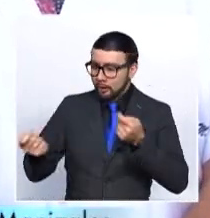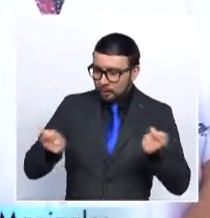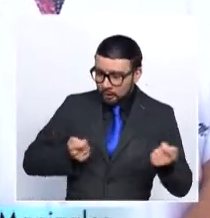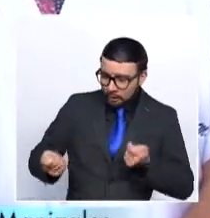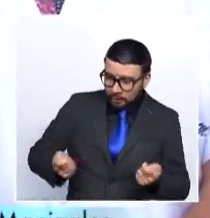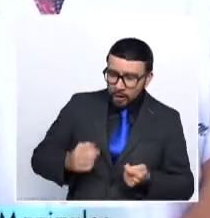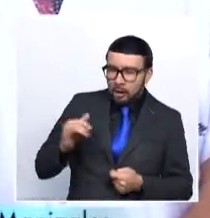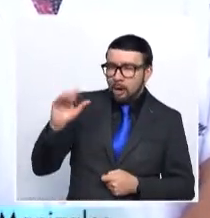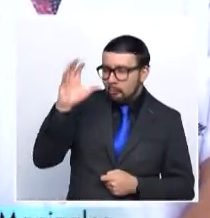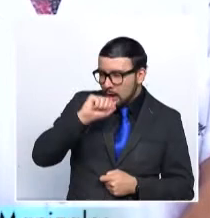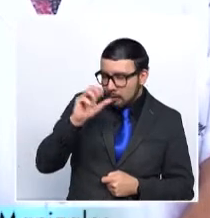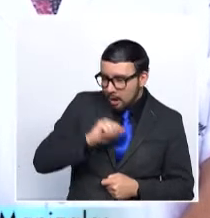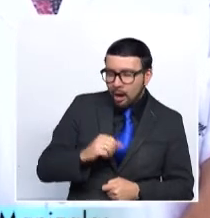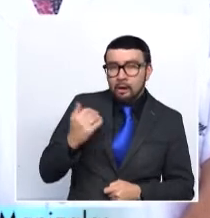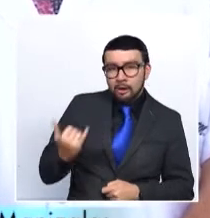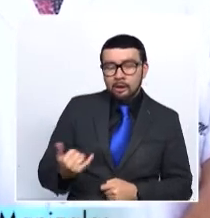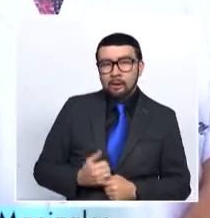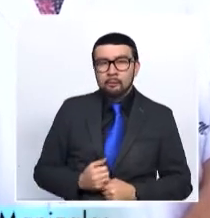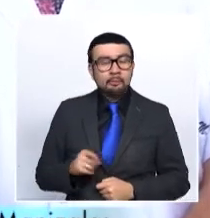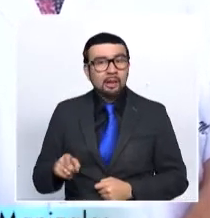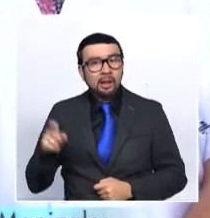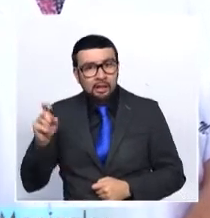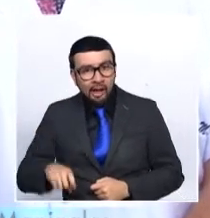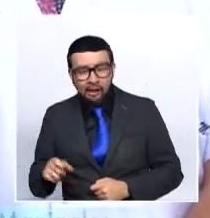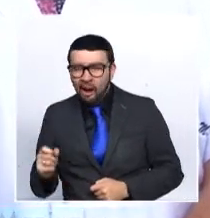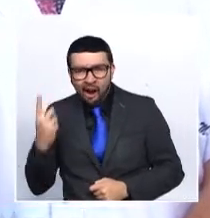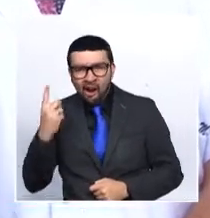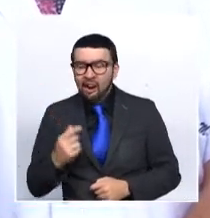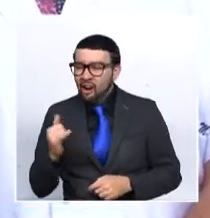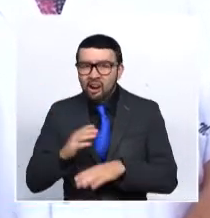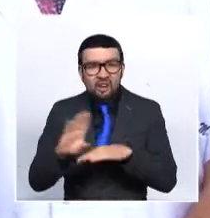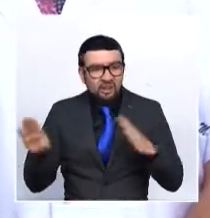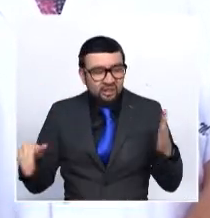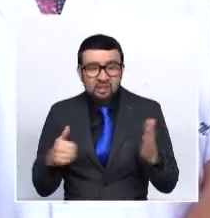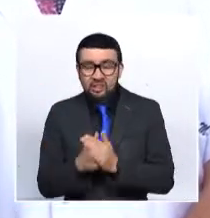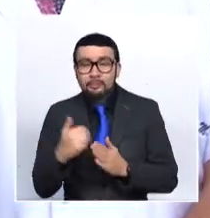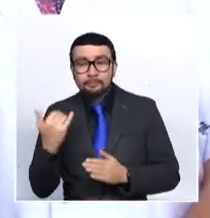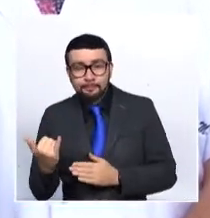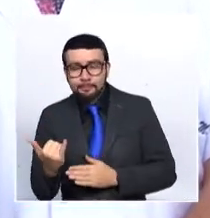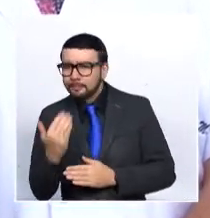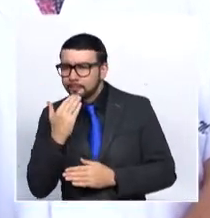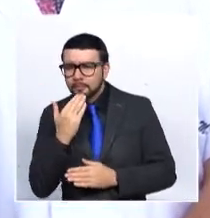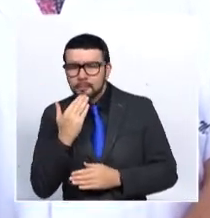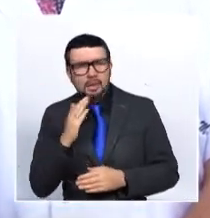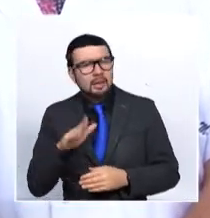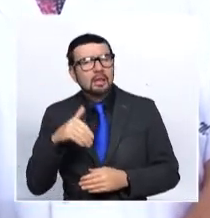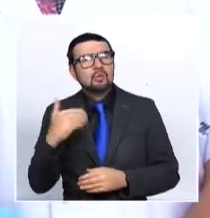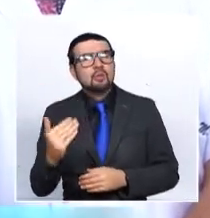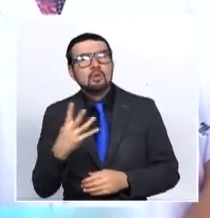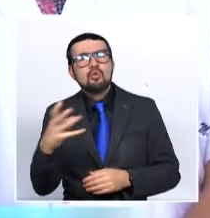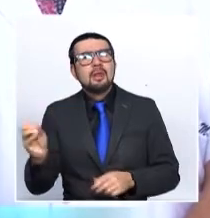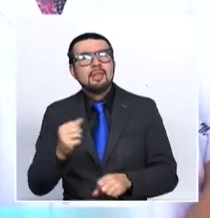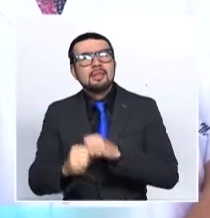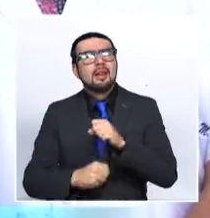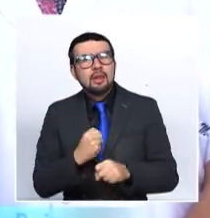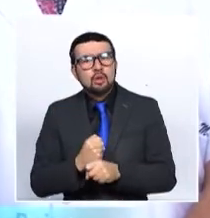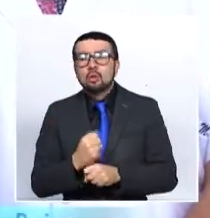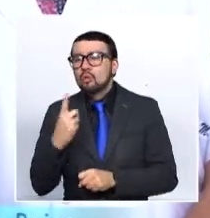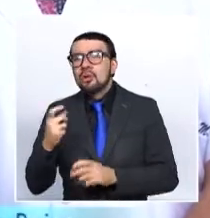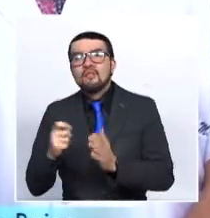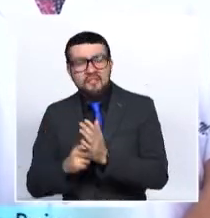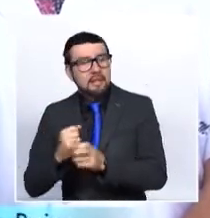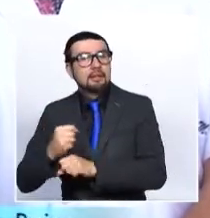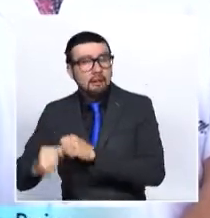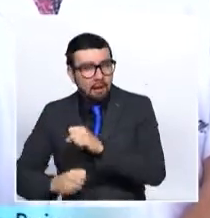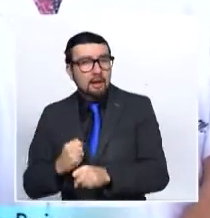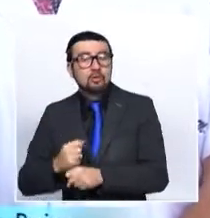con ecografía. Esto debe ser algo que todas las personas, por lo menos después de los 40 años, una vez al año deberían hacerse este tipo